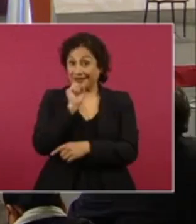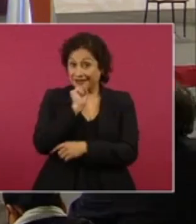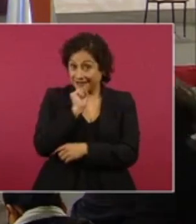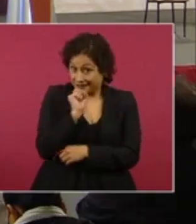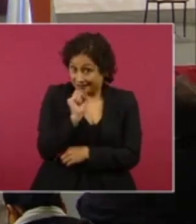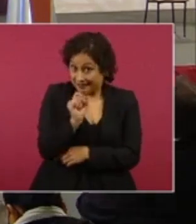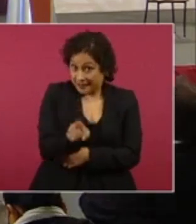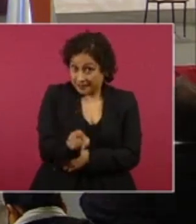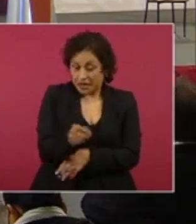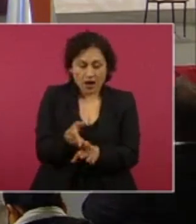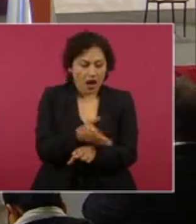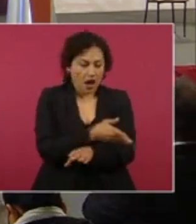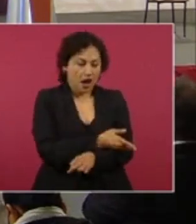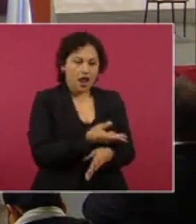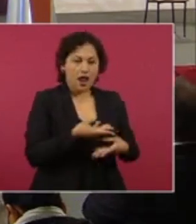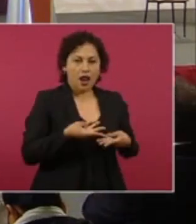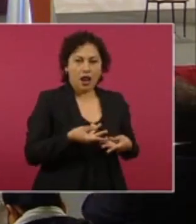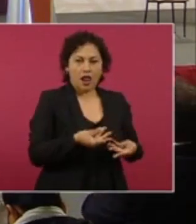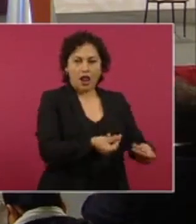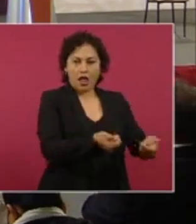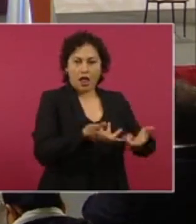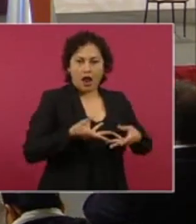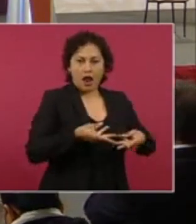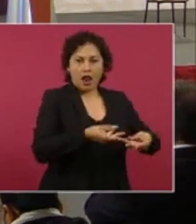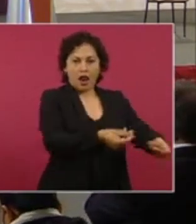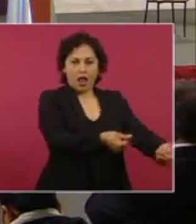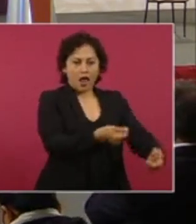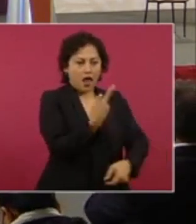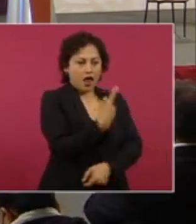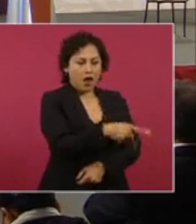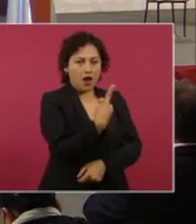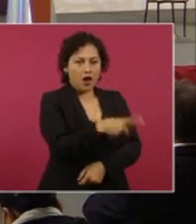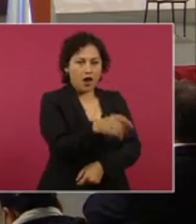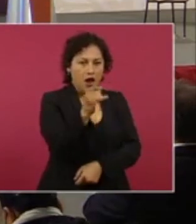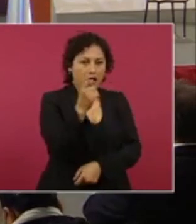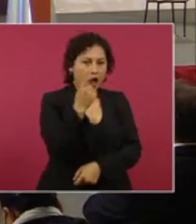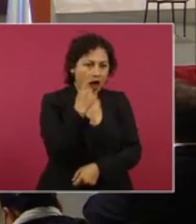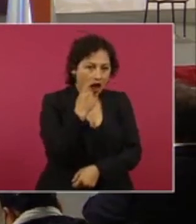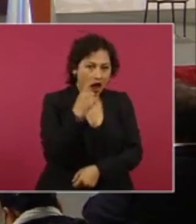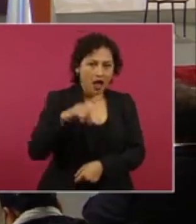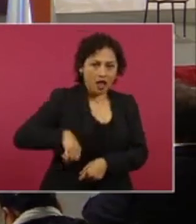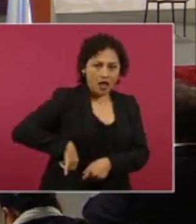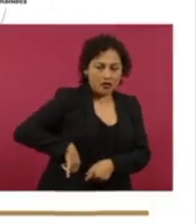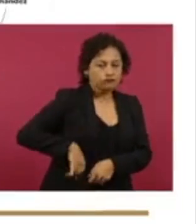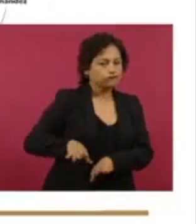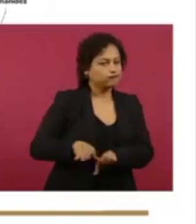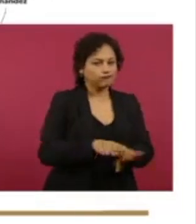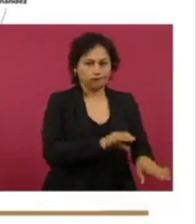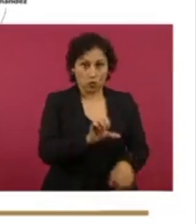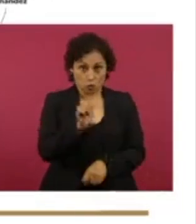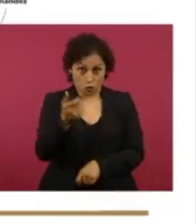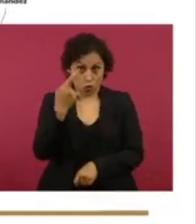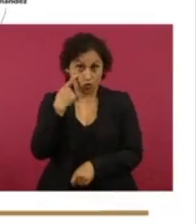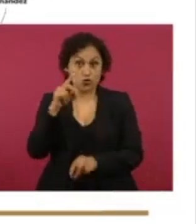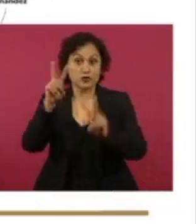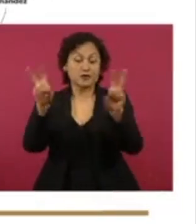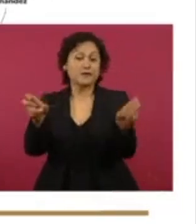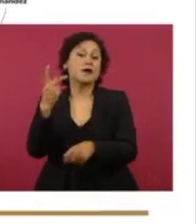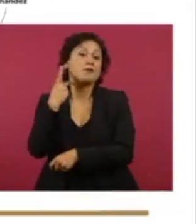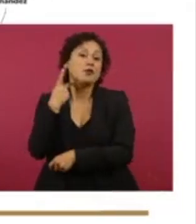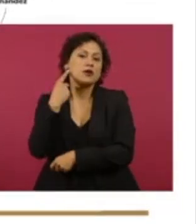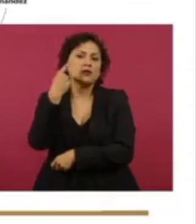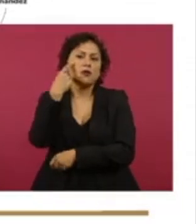hubo desvío a favor de intereses económicos, sino también de intereses creados políticos. Aquí presentamos una